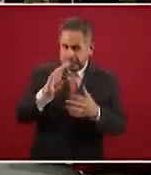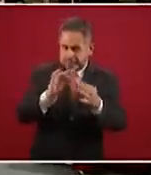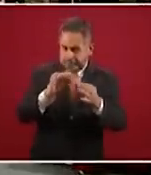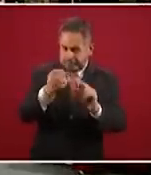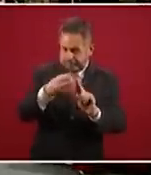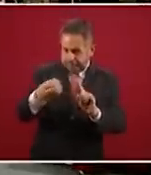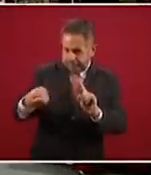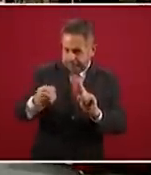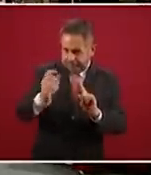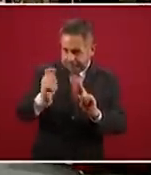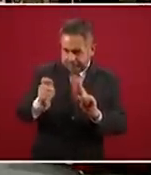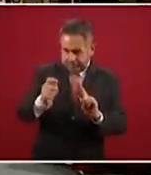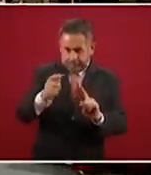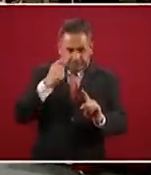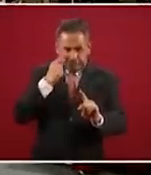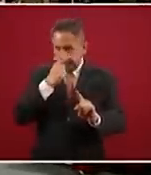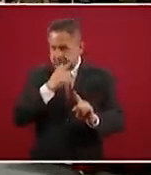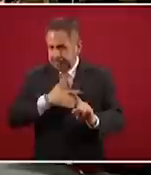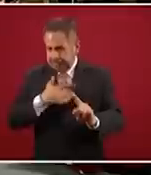parece.